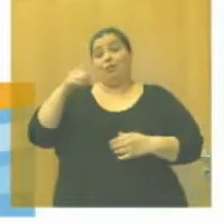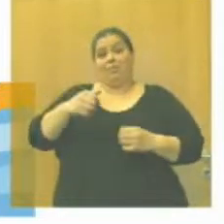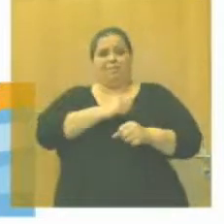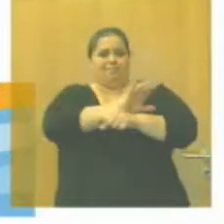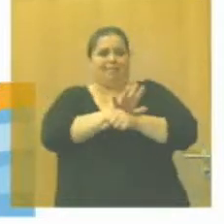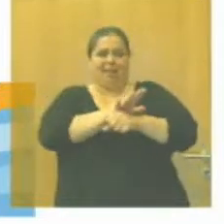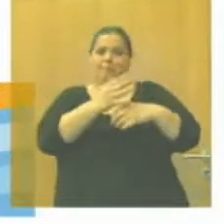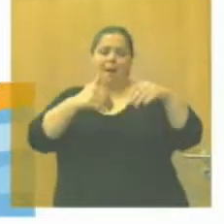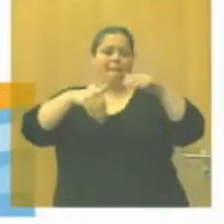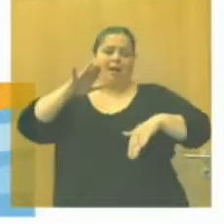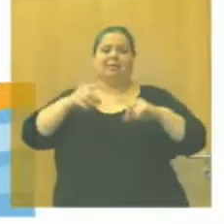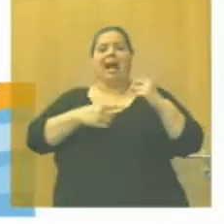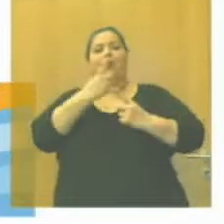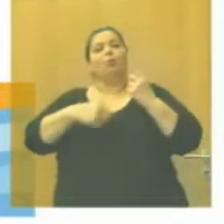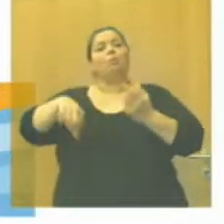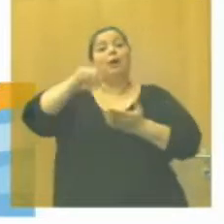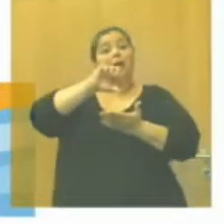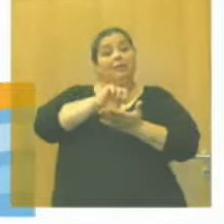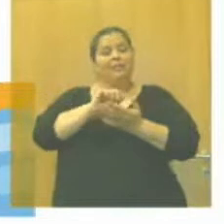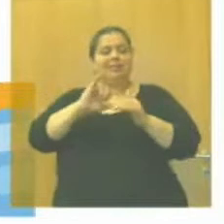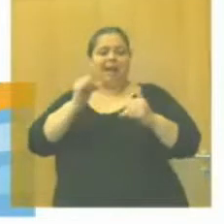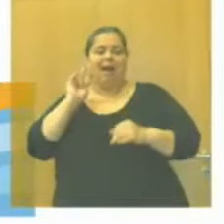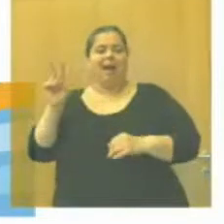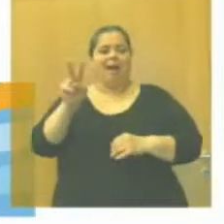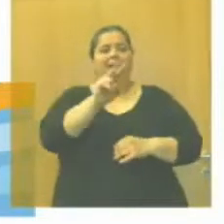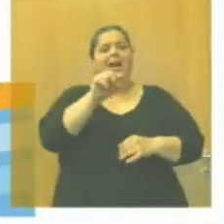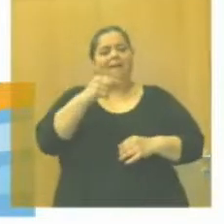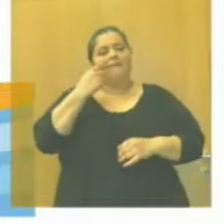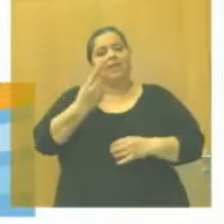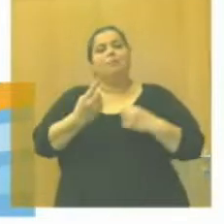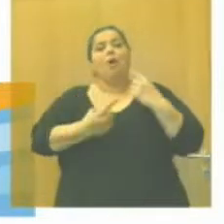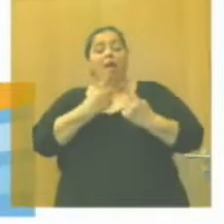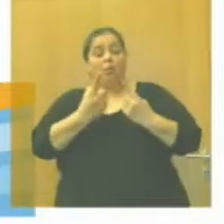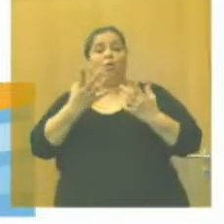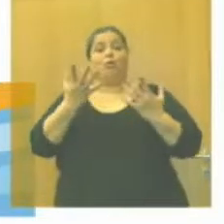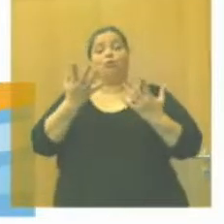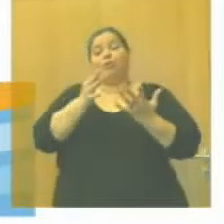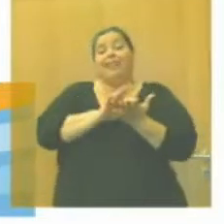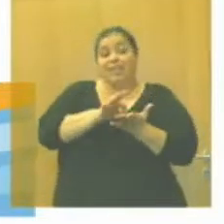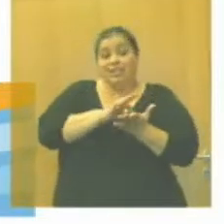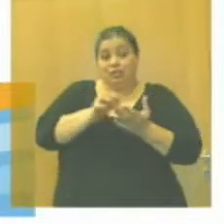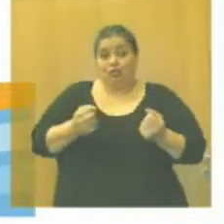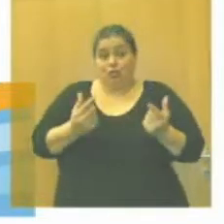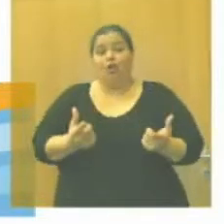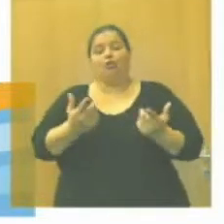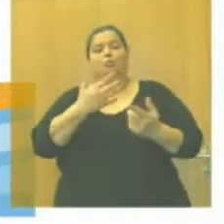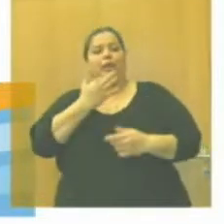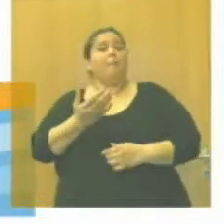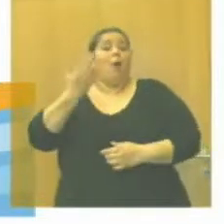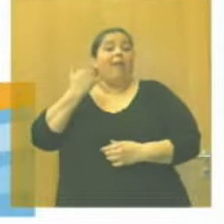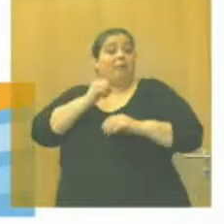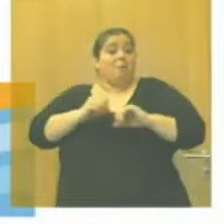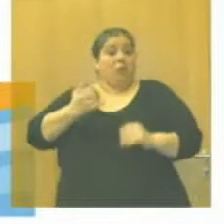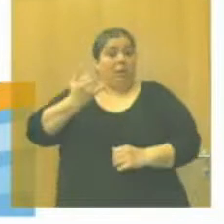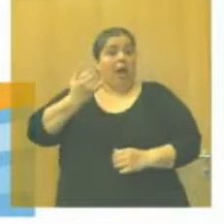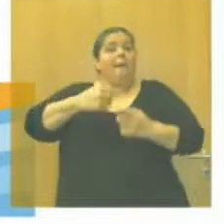que hemos visto que en varios países de esta región también se han desarrollado servicios que a lo mejor existían, pero